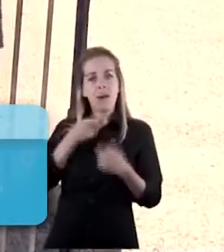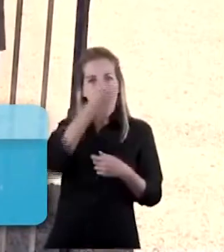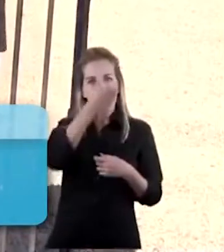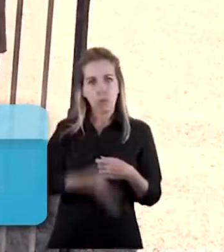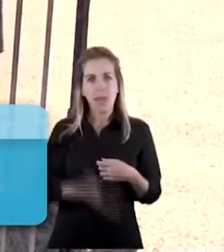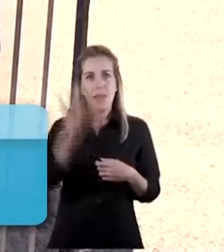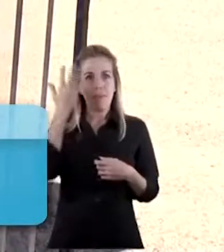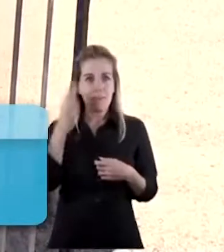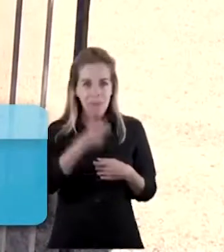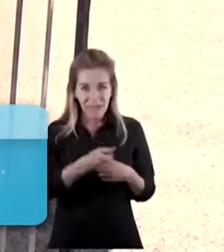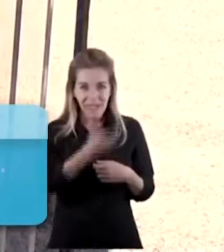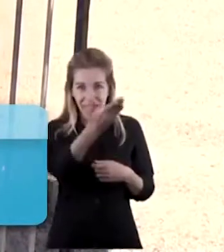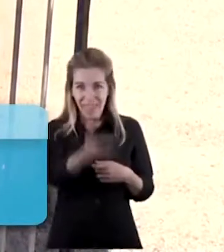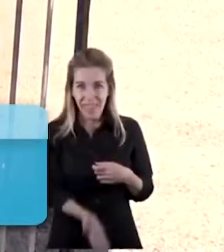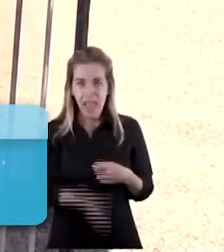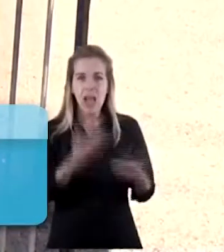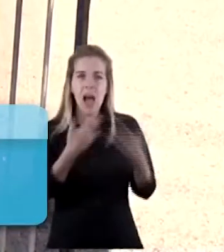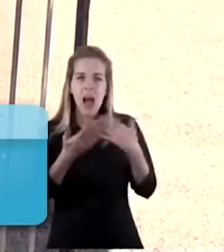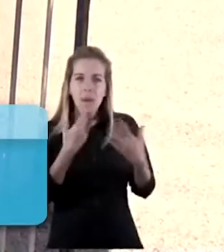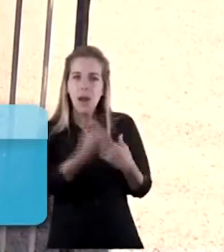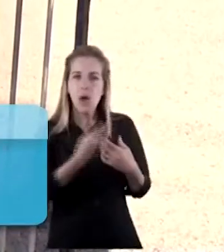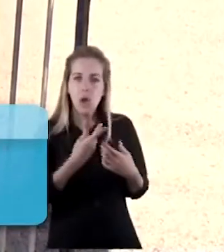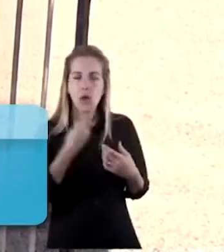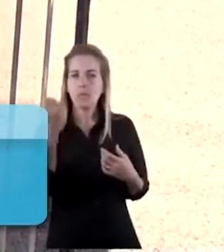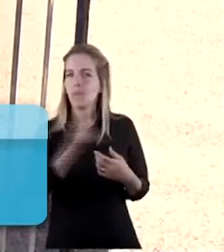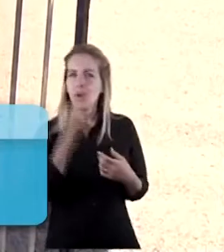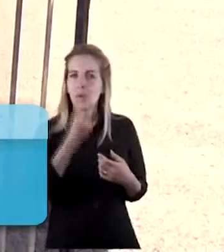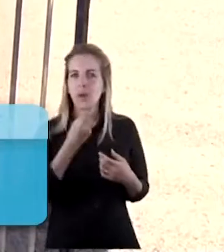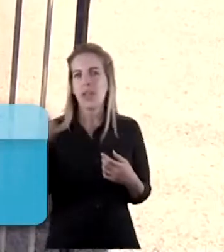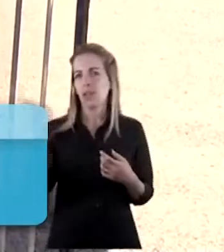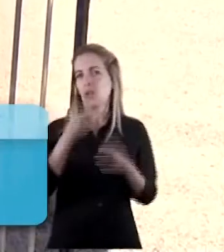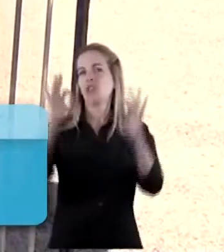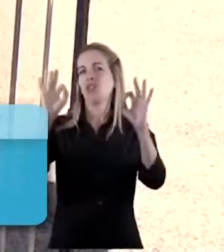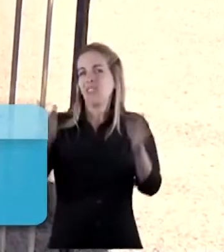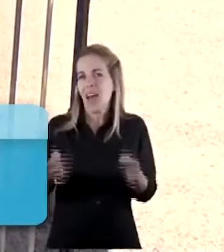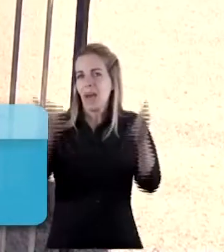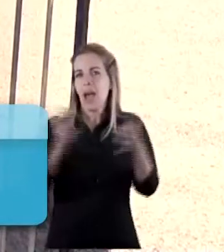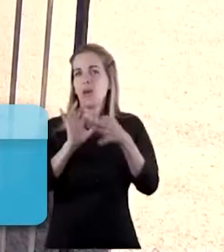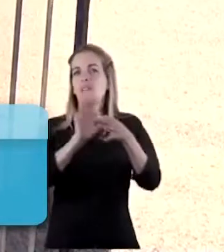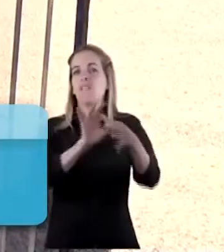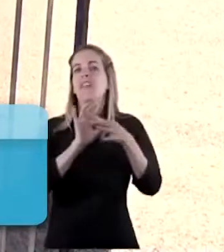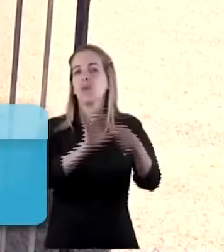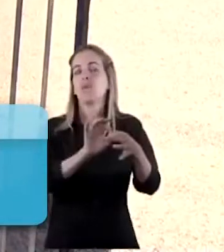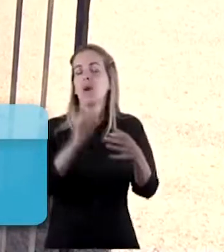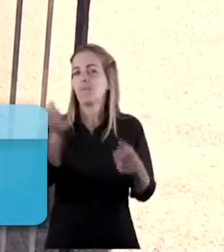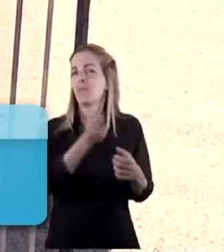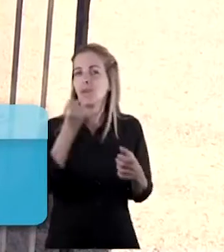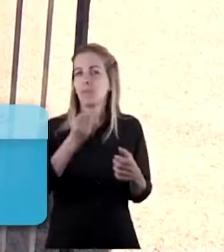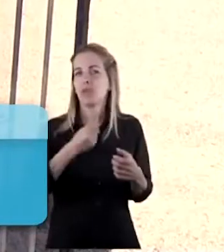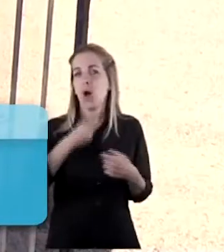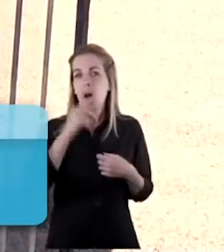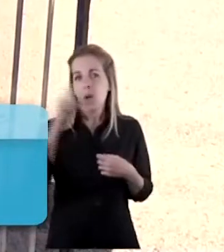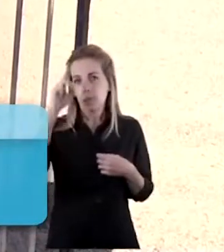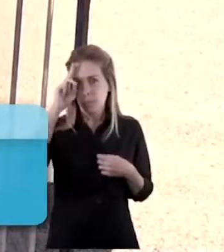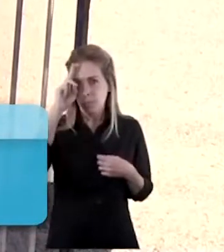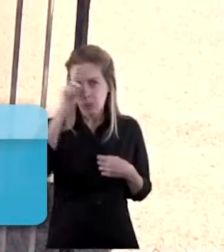es público, del afecto personal que guardo por el presidente Macron y del respeto enorme que siento. Estoy